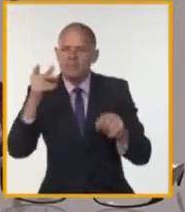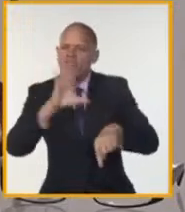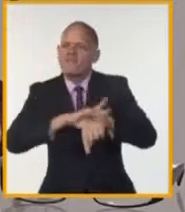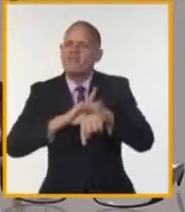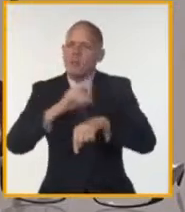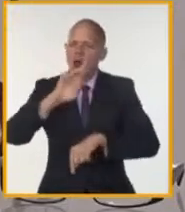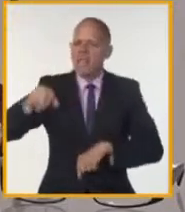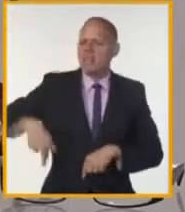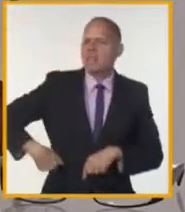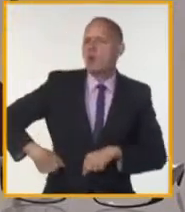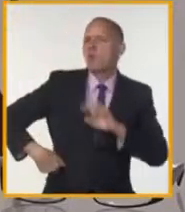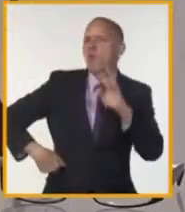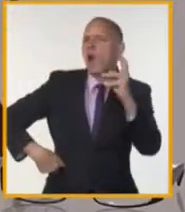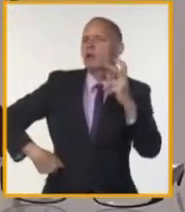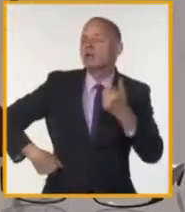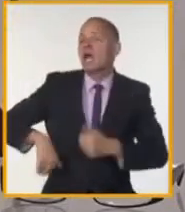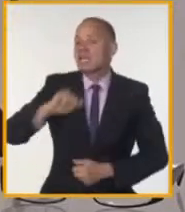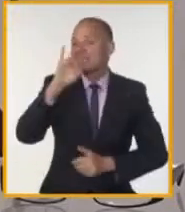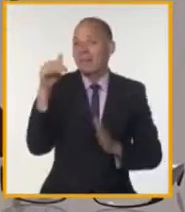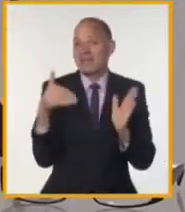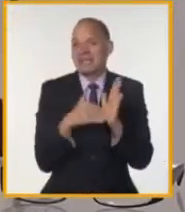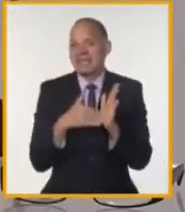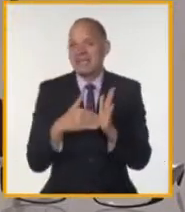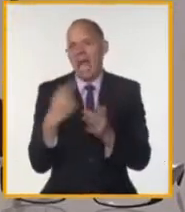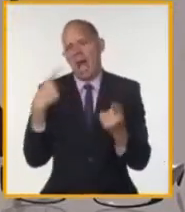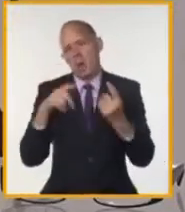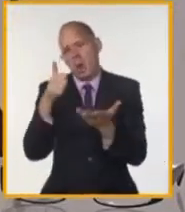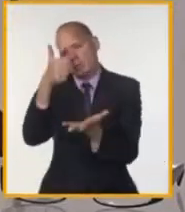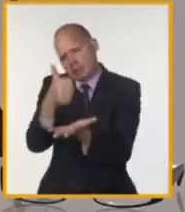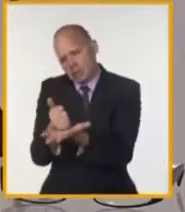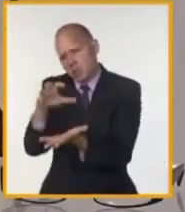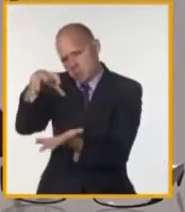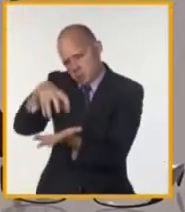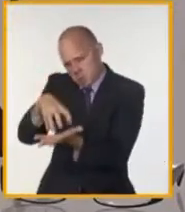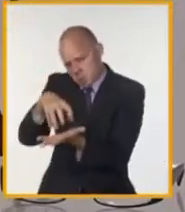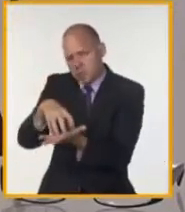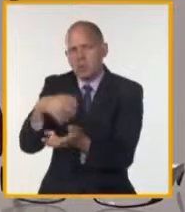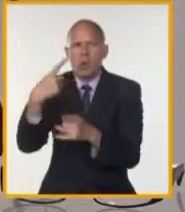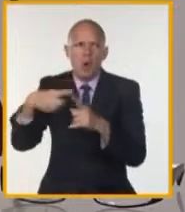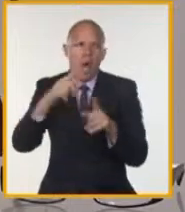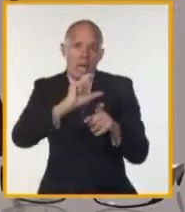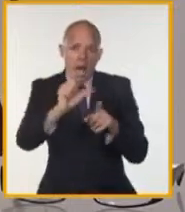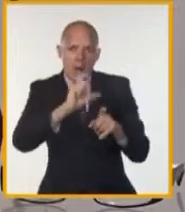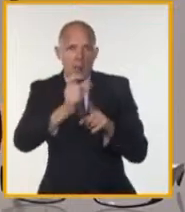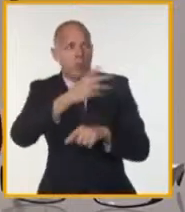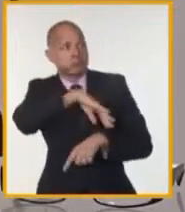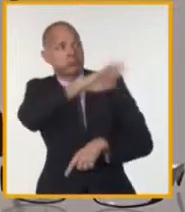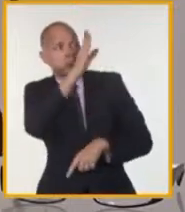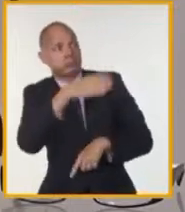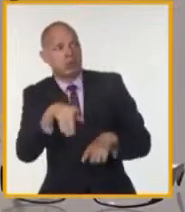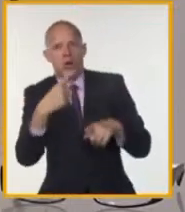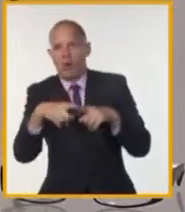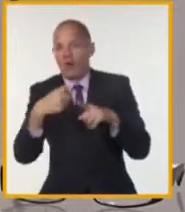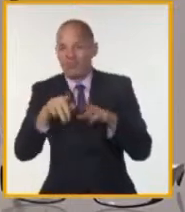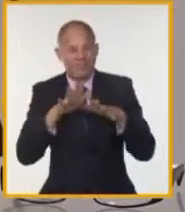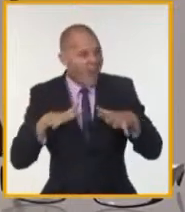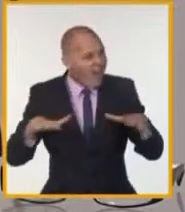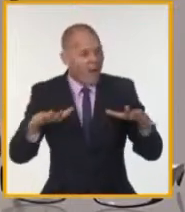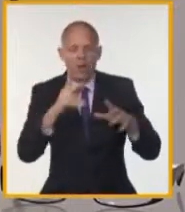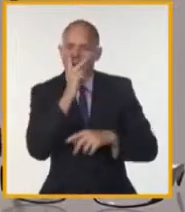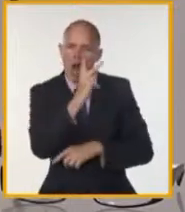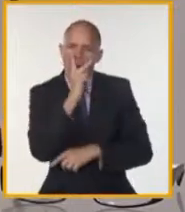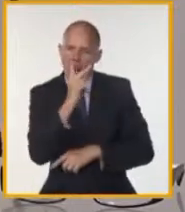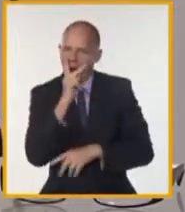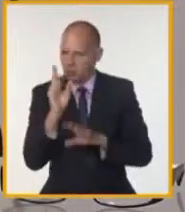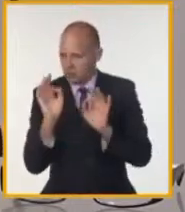En la montaña. En lugares entrincados, que lo tenemos tanto en lugares entrincados, a todo lo largo del país, 3.186. Y a todos se les dan tratamiento. La